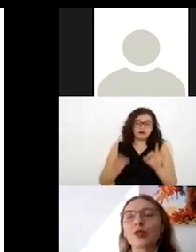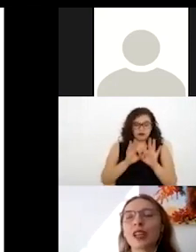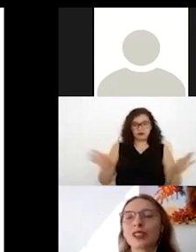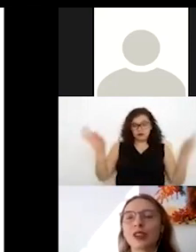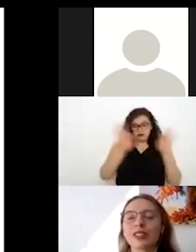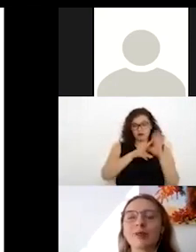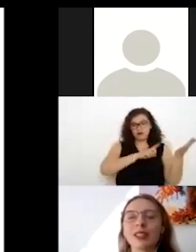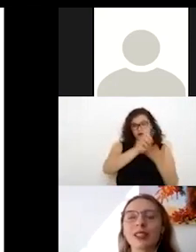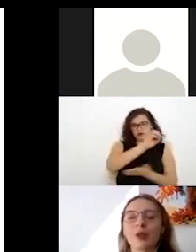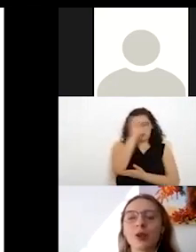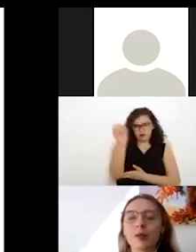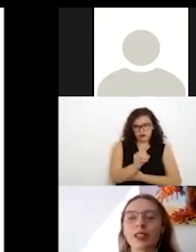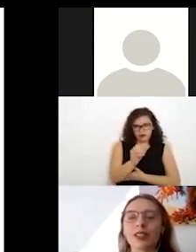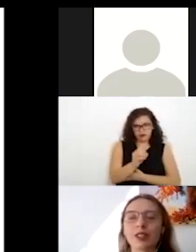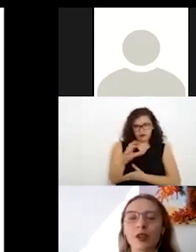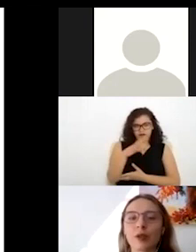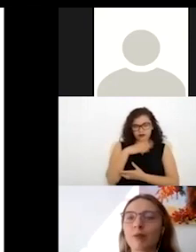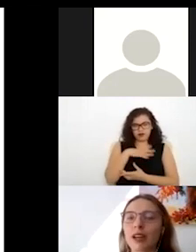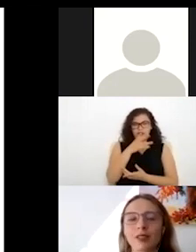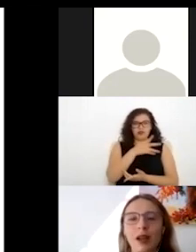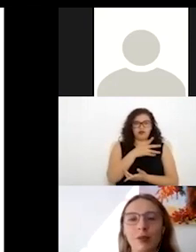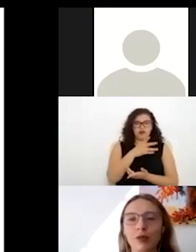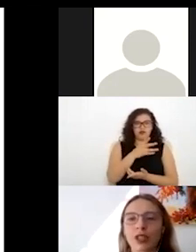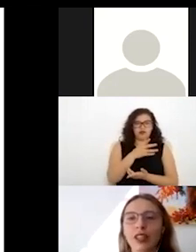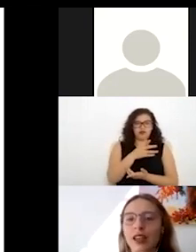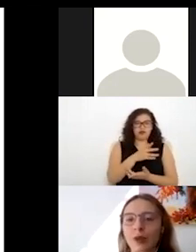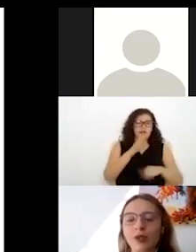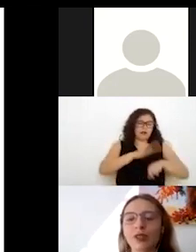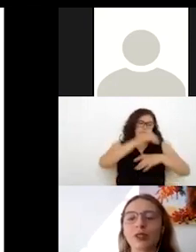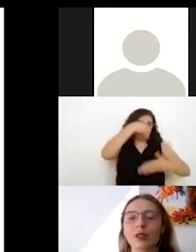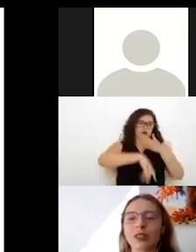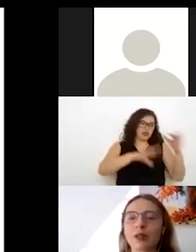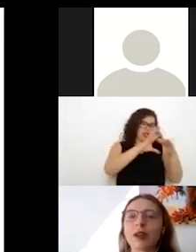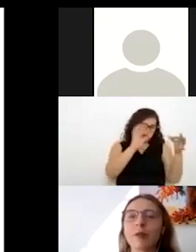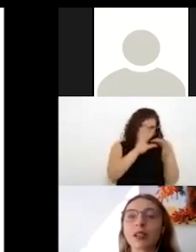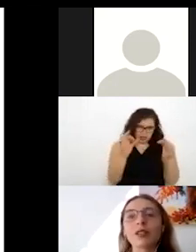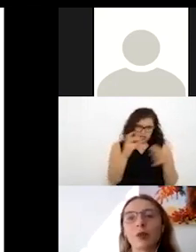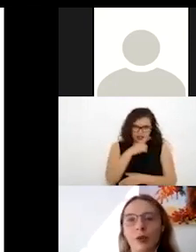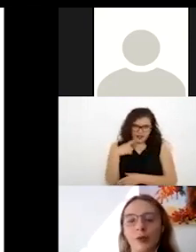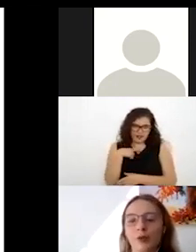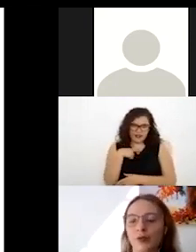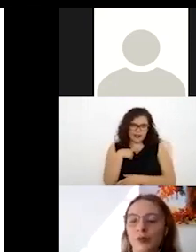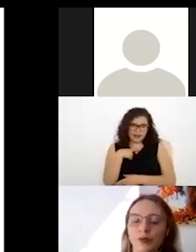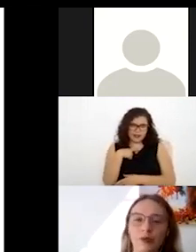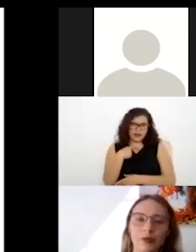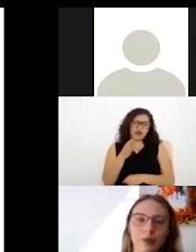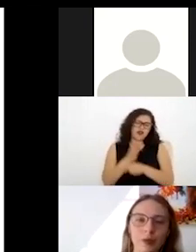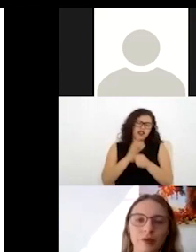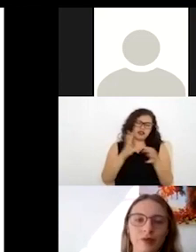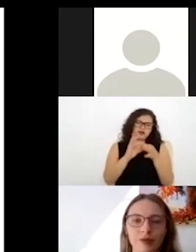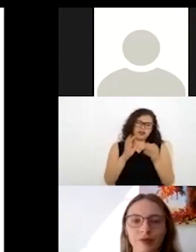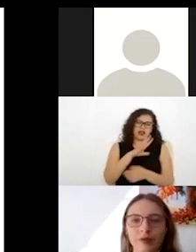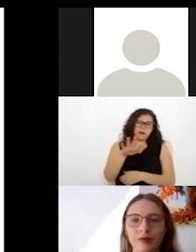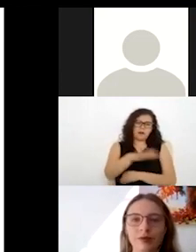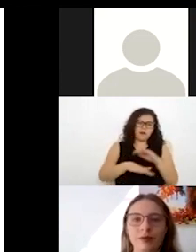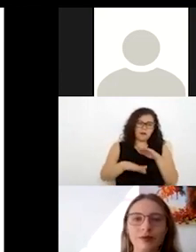derechos y obligaciones amerita una presentación más a profundidad de cada uno, entonces va a ser bastante somero.